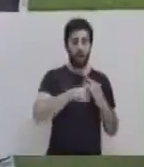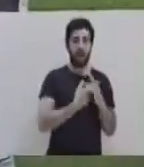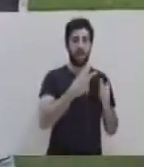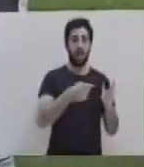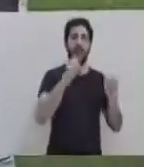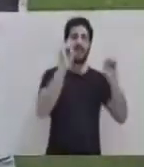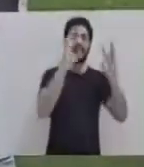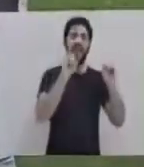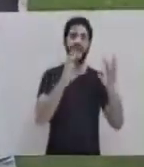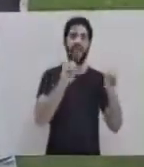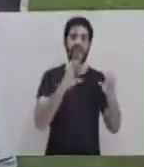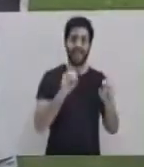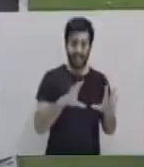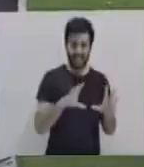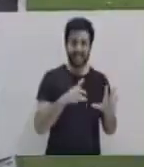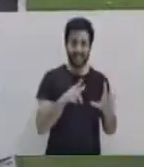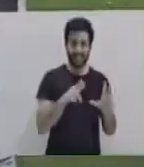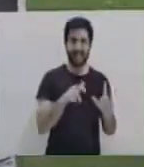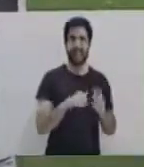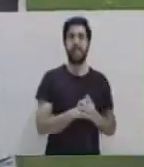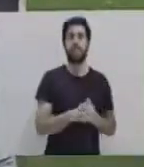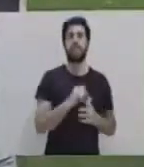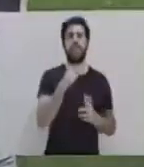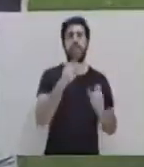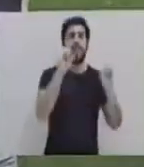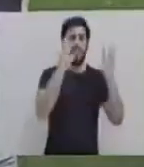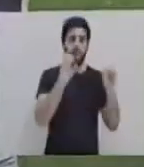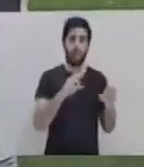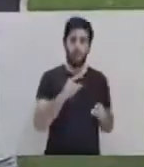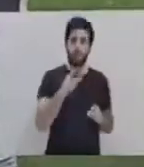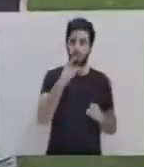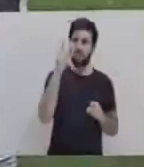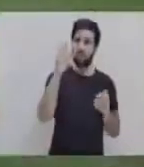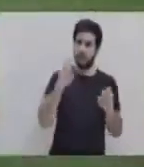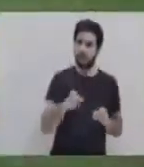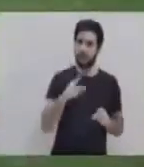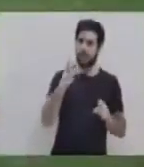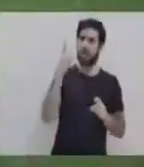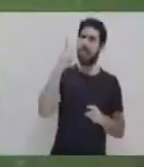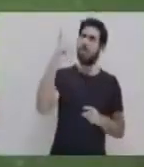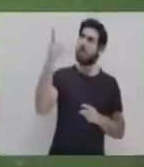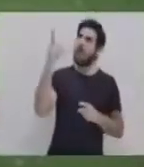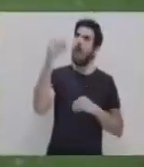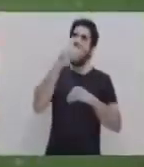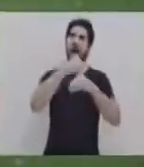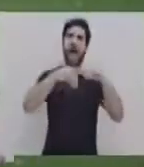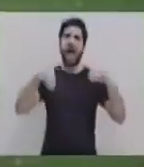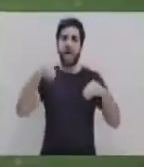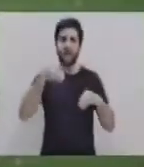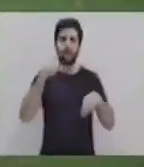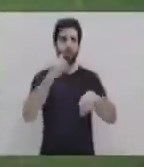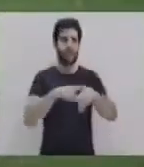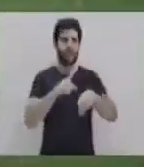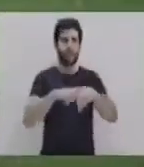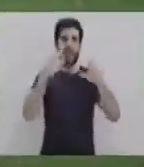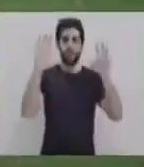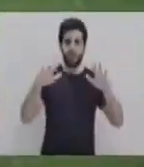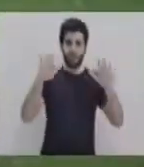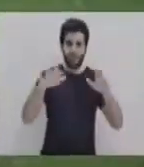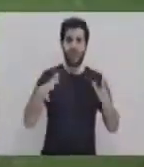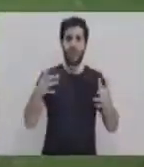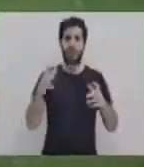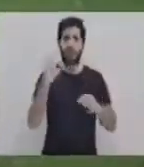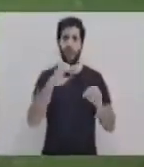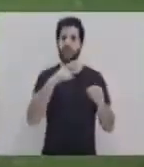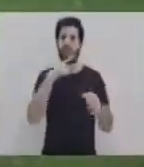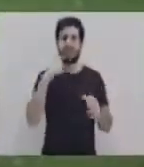navideña. ¿Sí? En esta época es que las personas observaban que habían cambios en el clima, que llovía o que